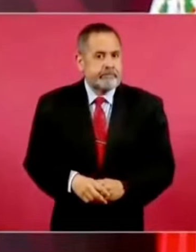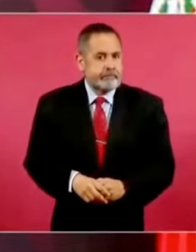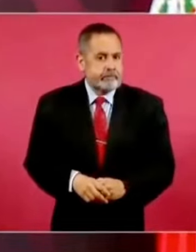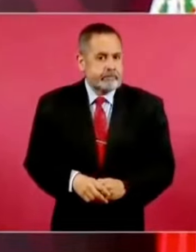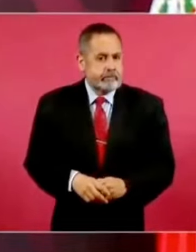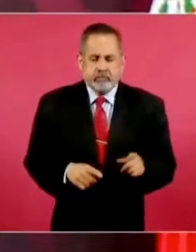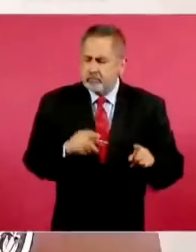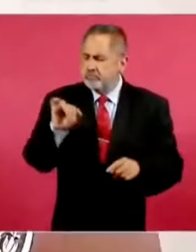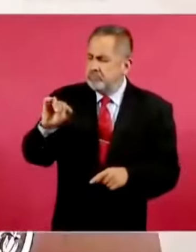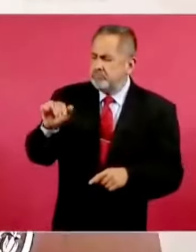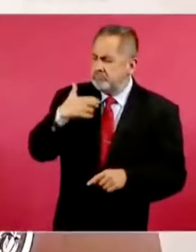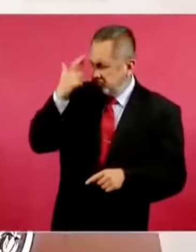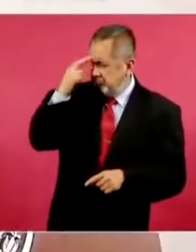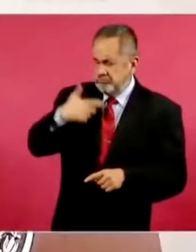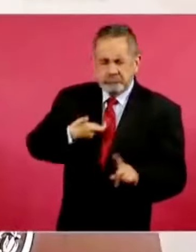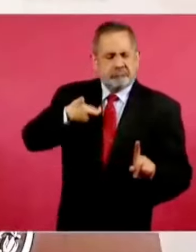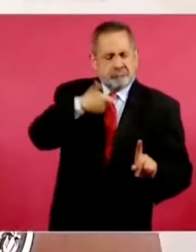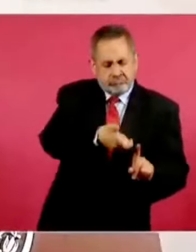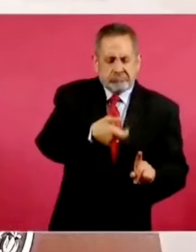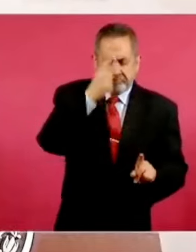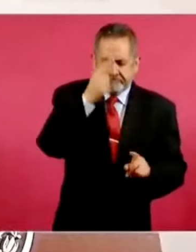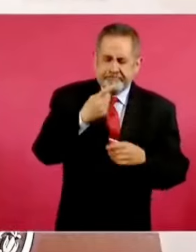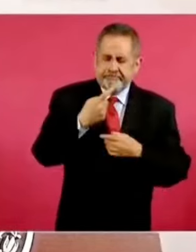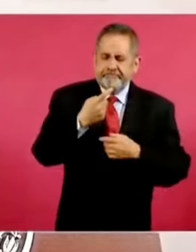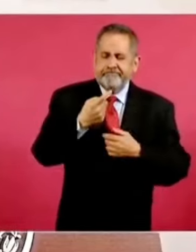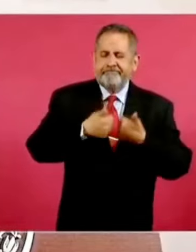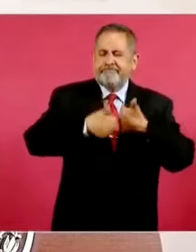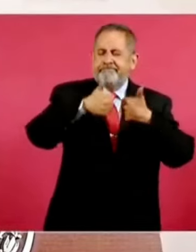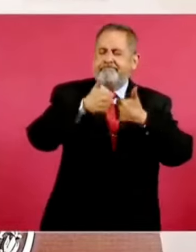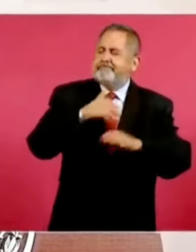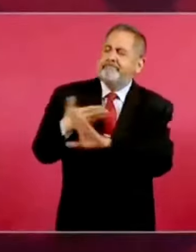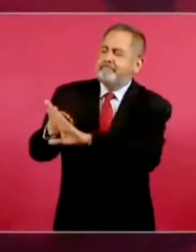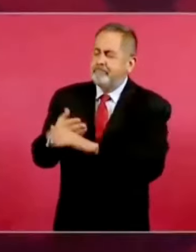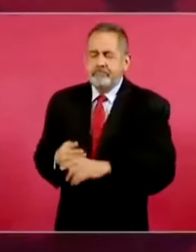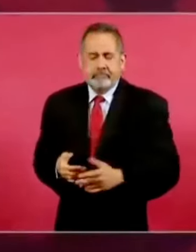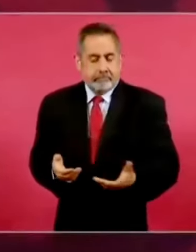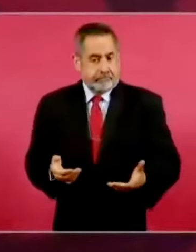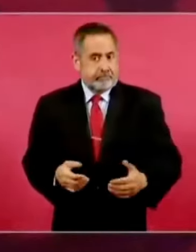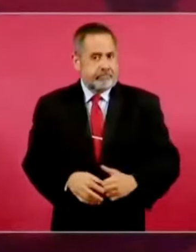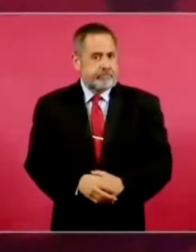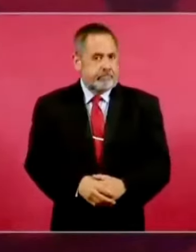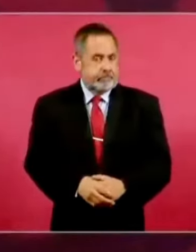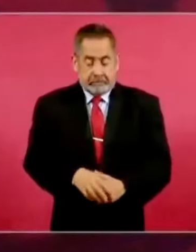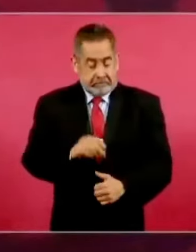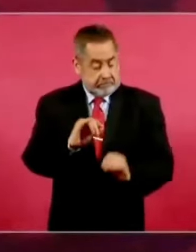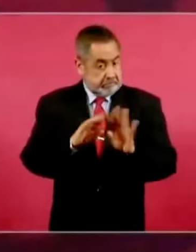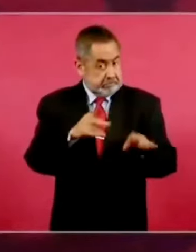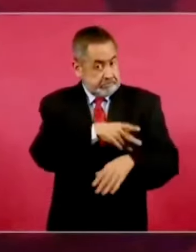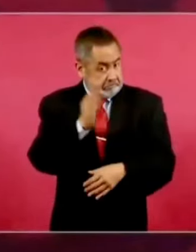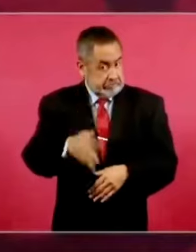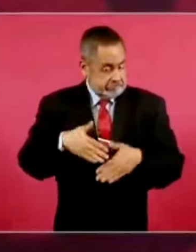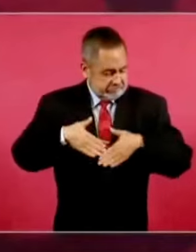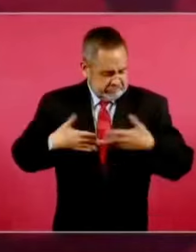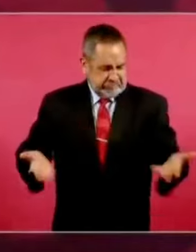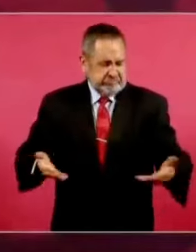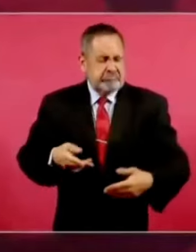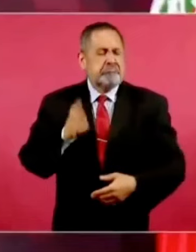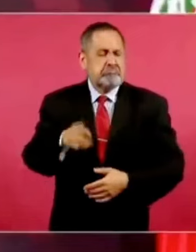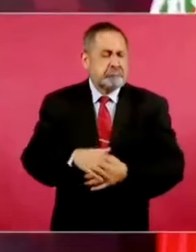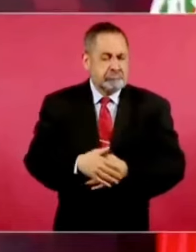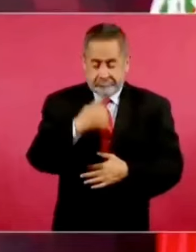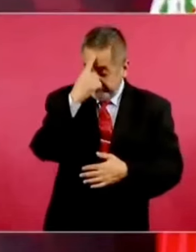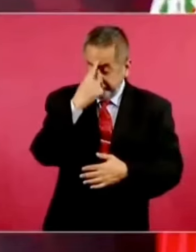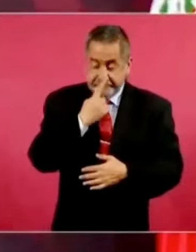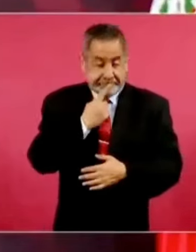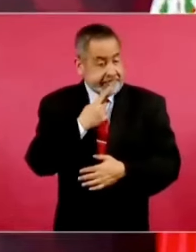Dijo que sí. ¿Así? con